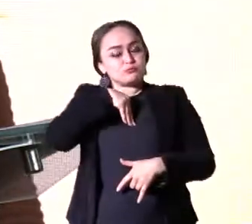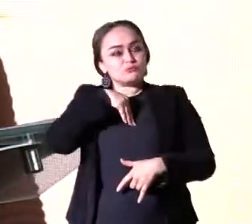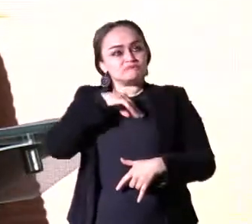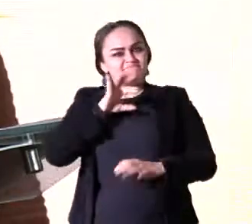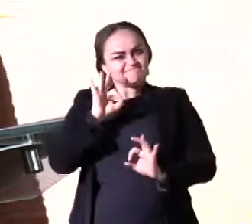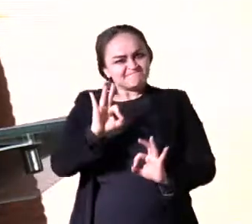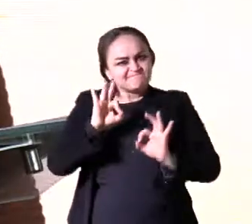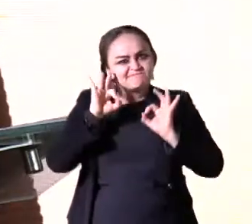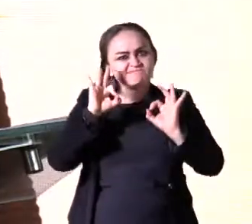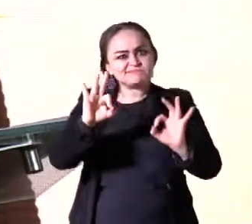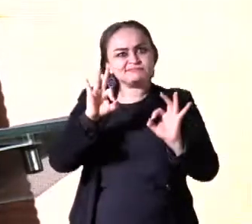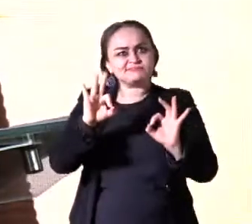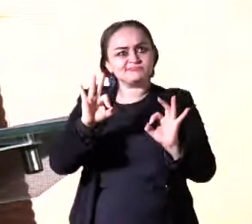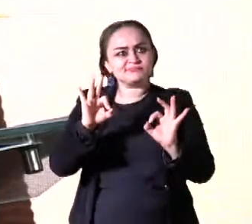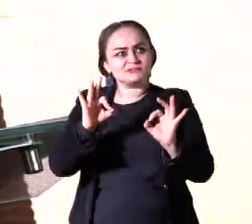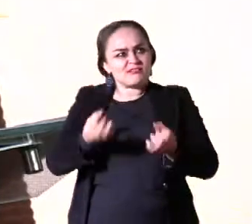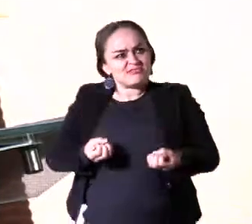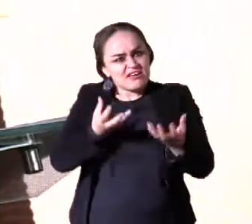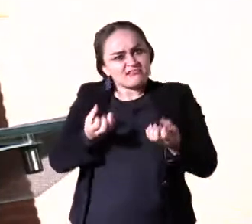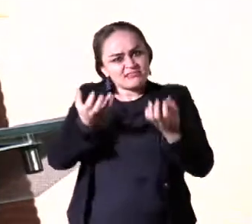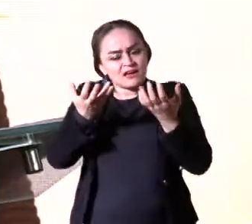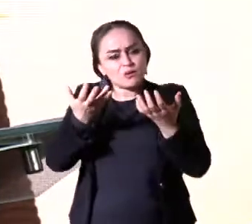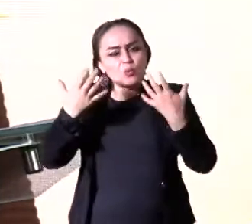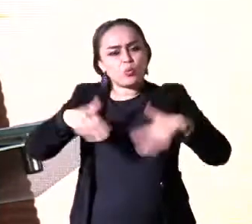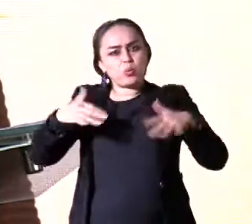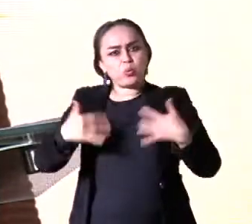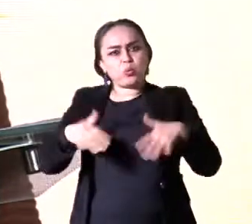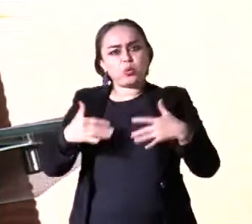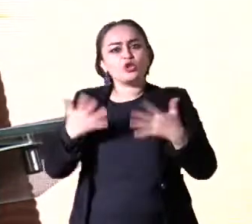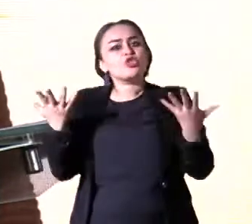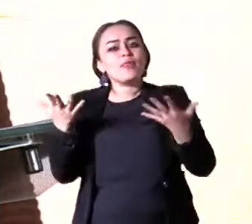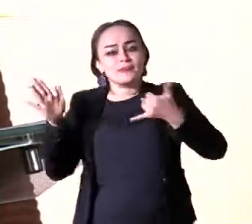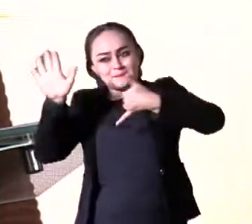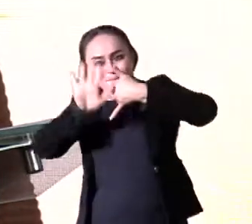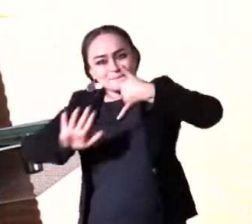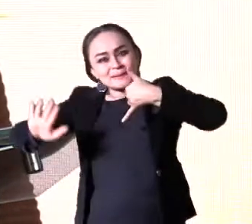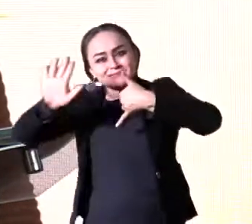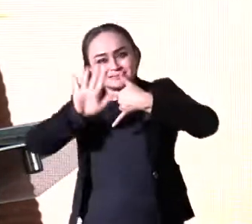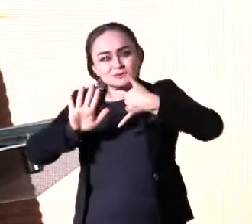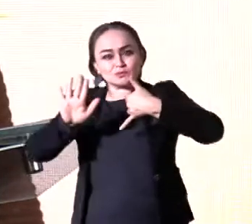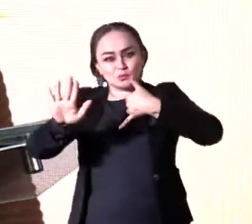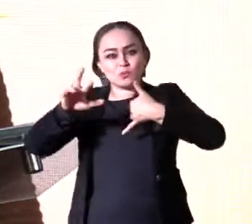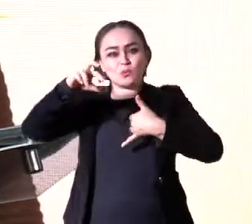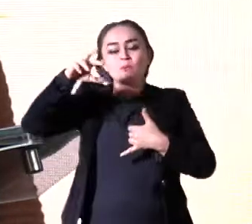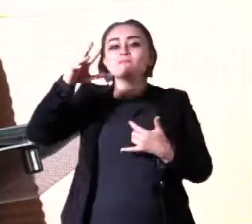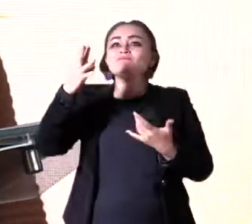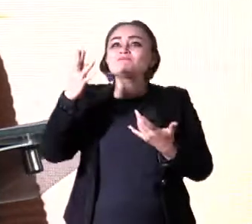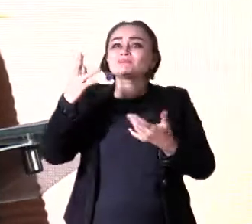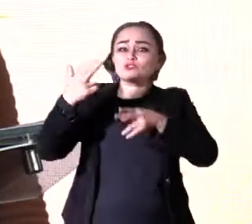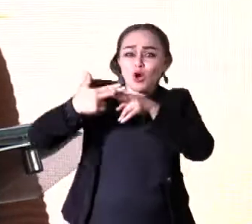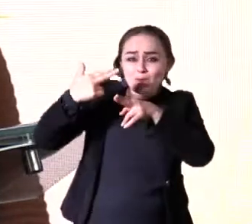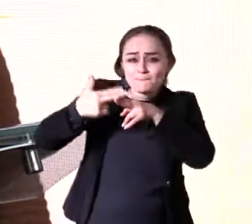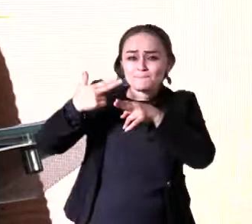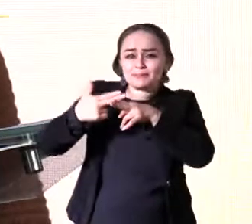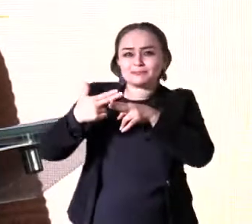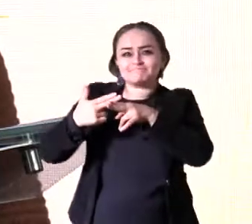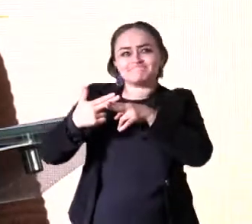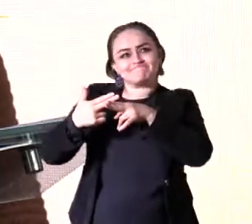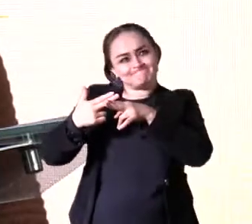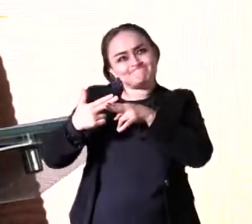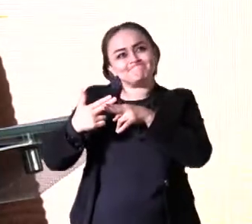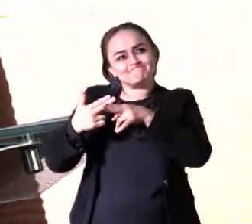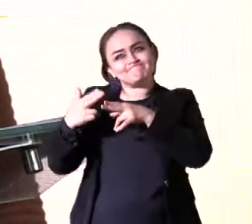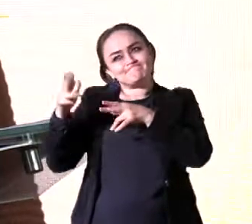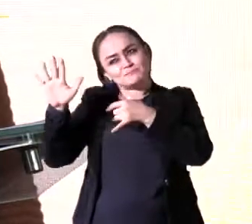vida a un lugar del pacífico' que irónicamente de pacífico sólo tiene el nombre una